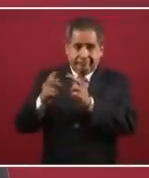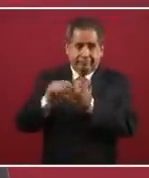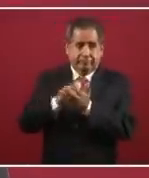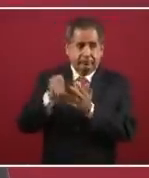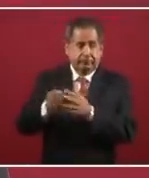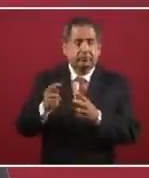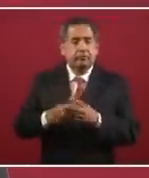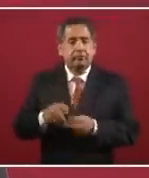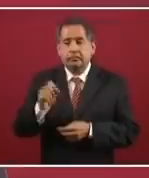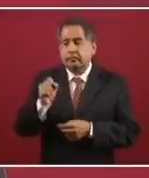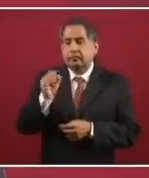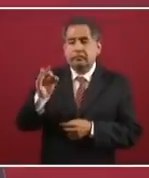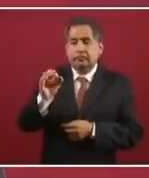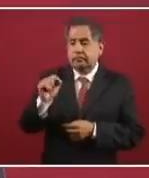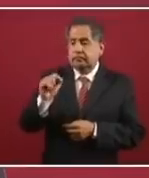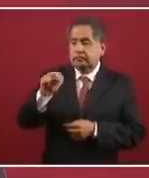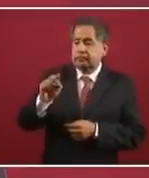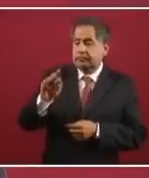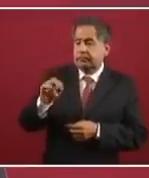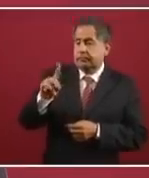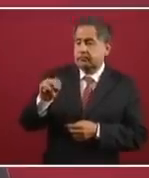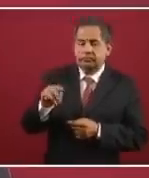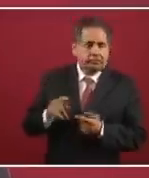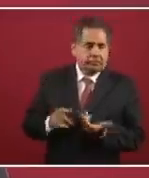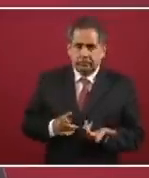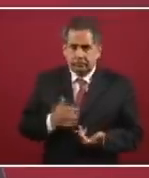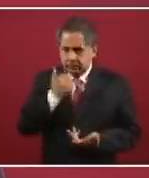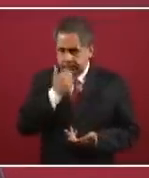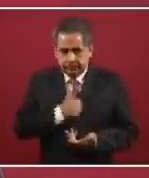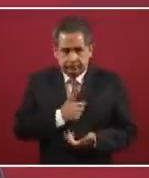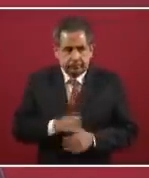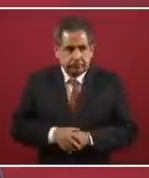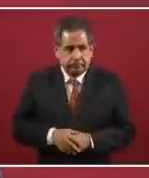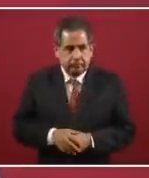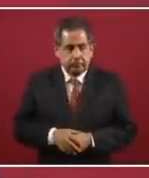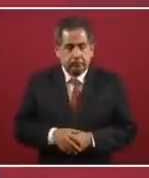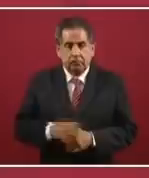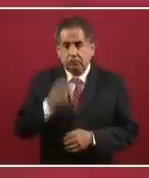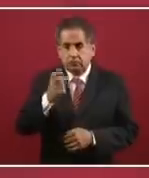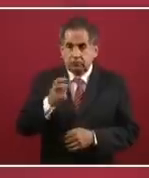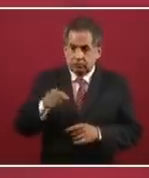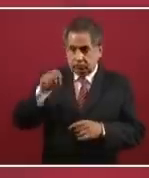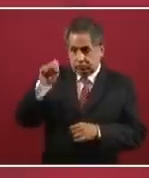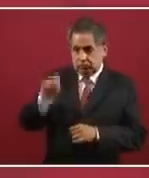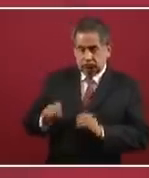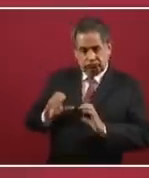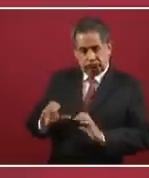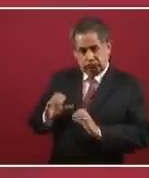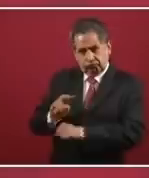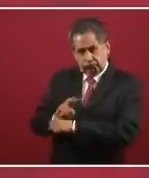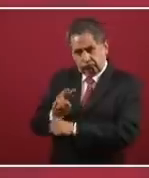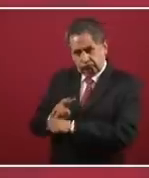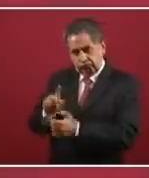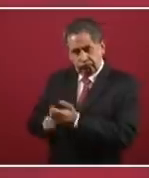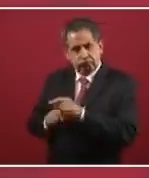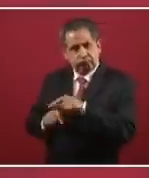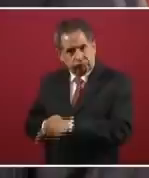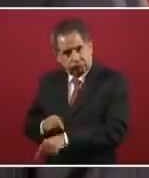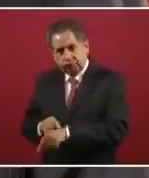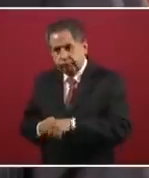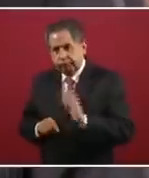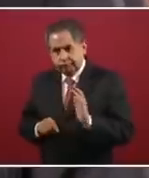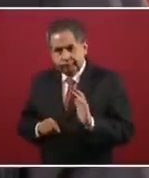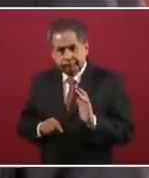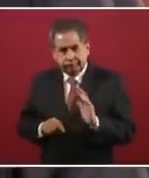San Fernando. Por eso el cuidado en el sur, el estar